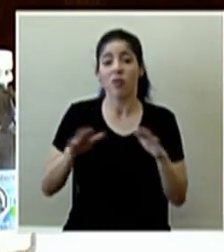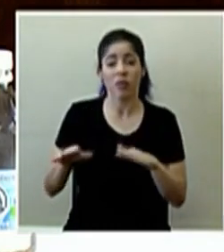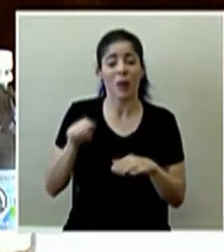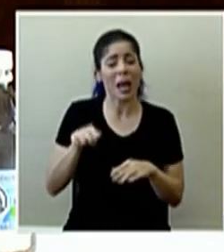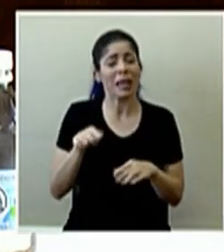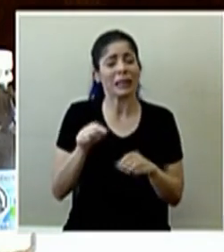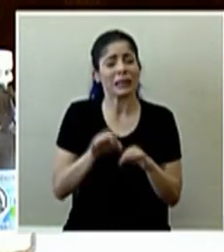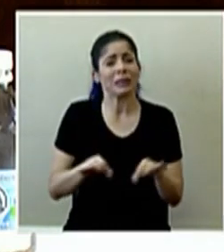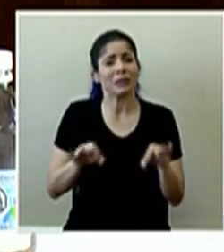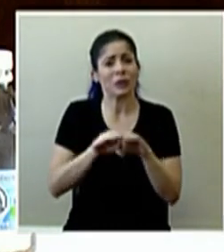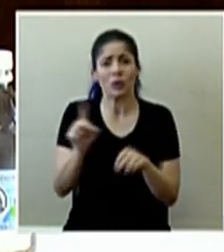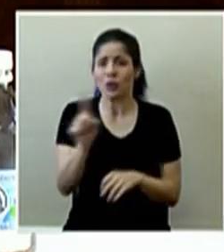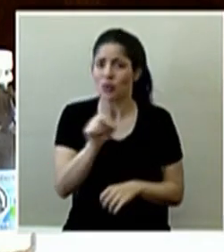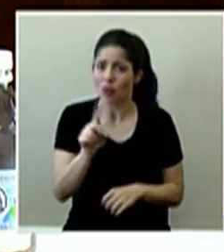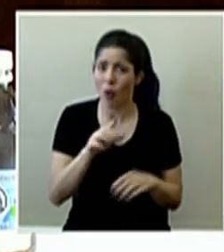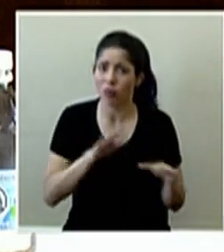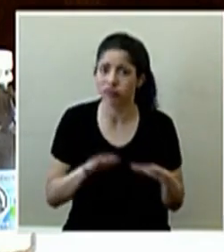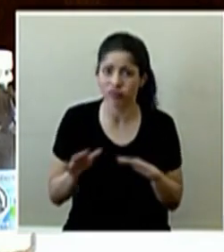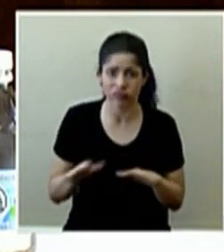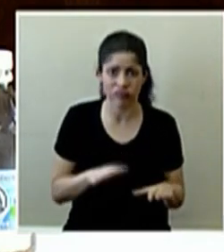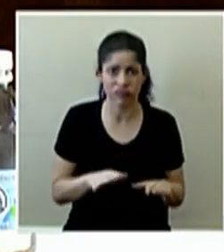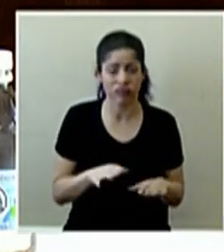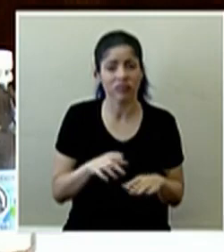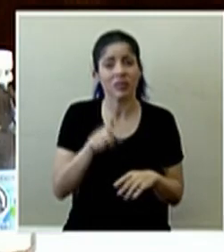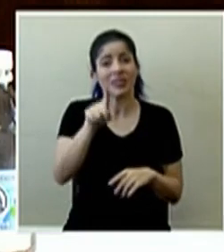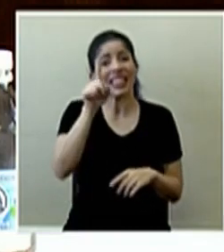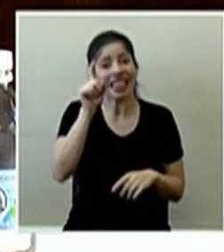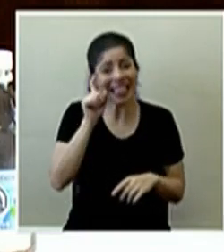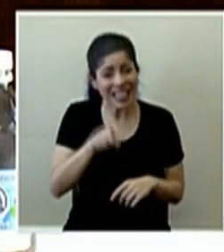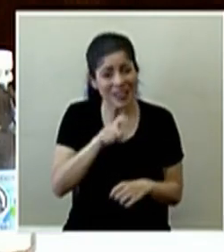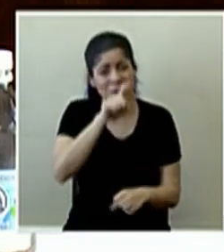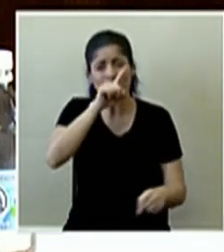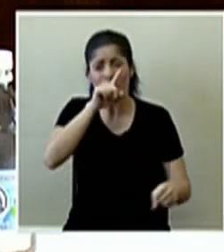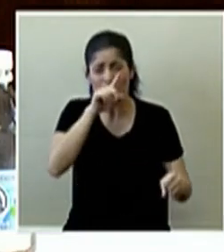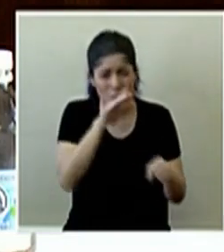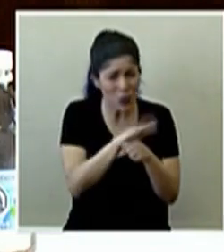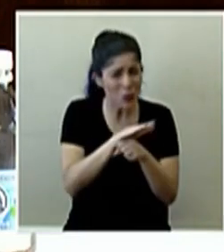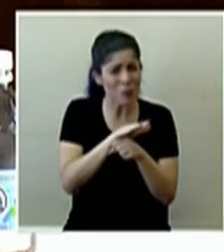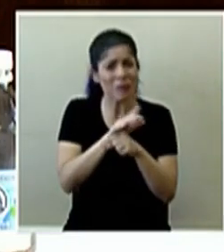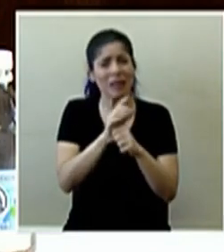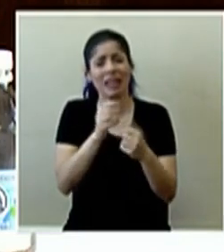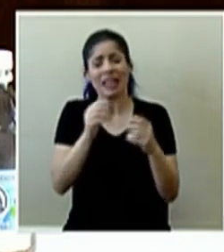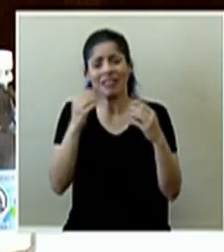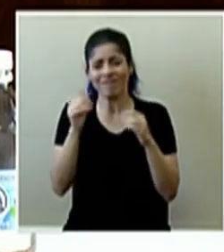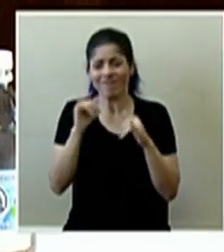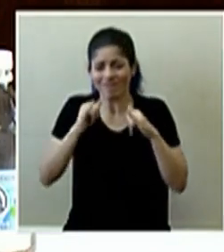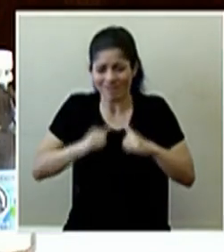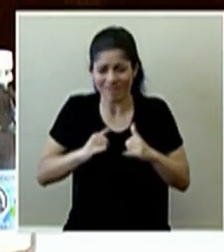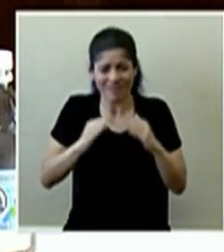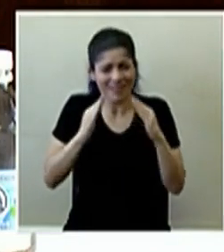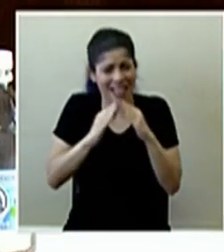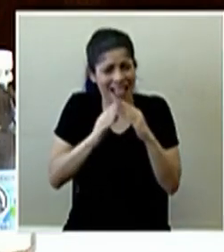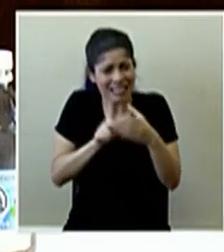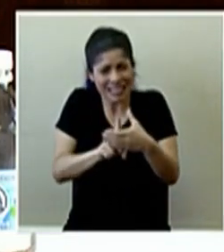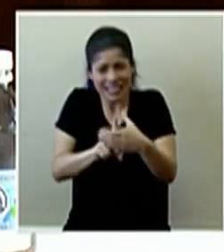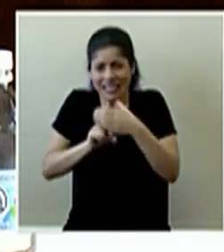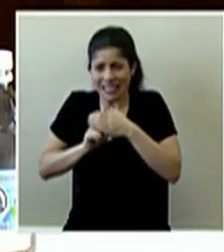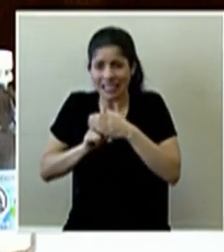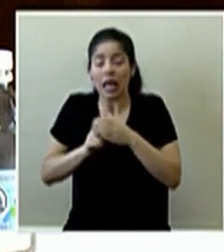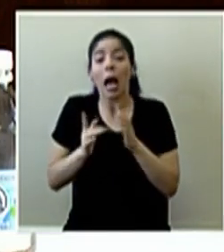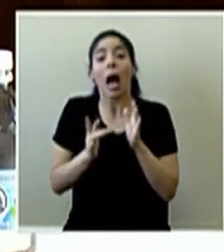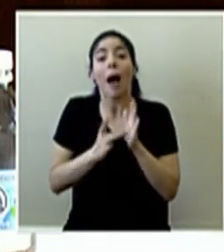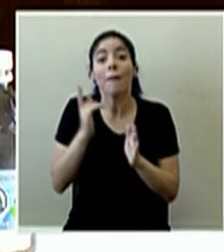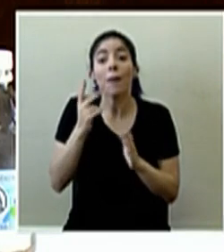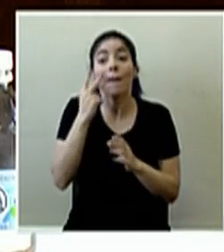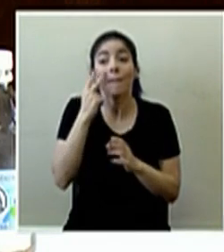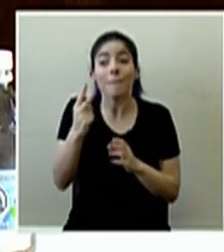súper importante. Cumplir estrictamente el aislamiento social, aprovechar para ver a nuestros